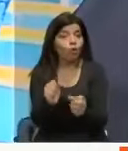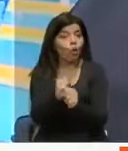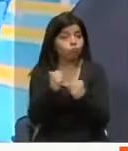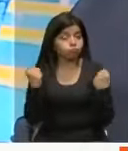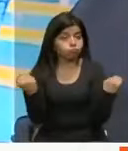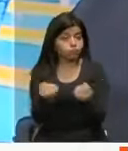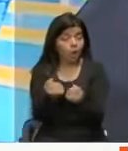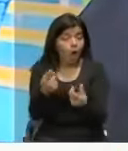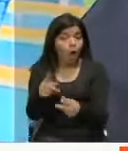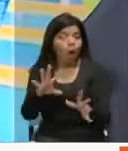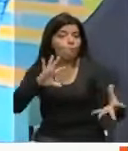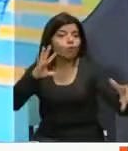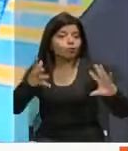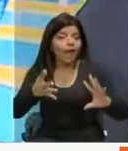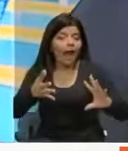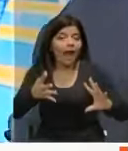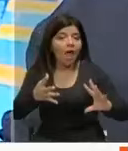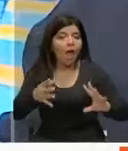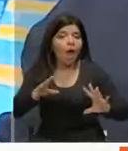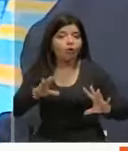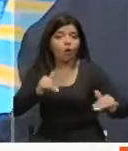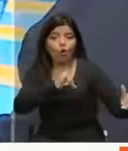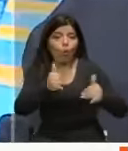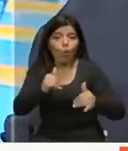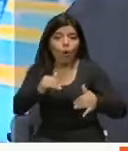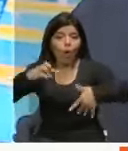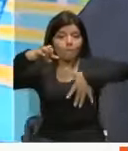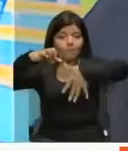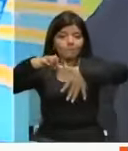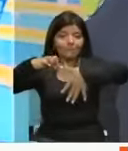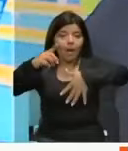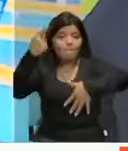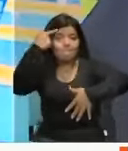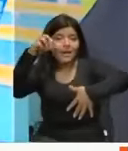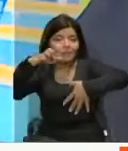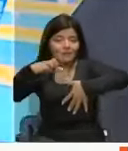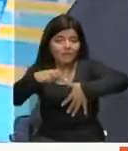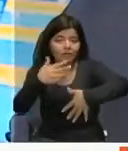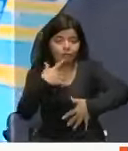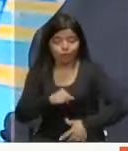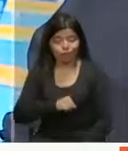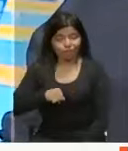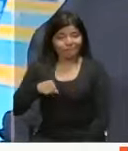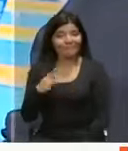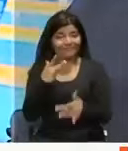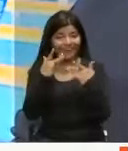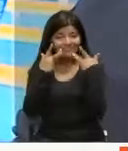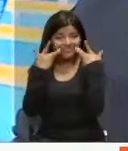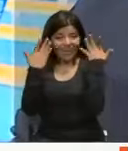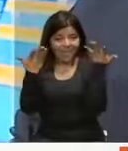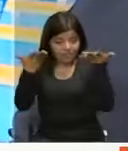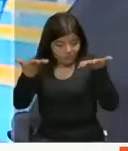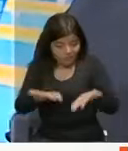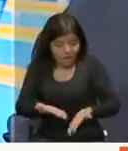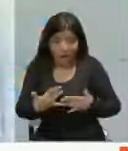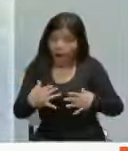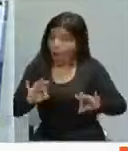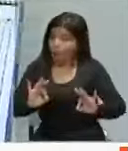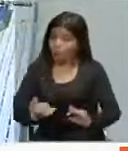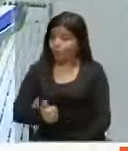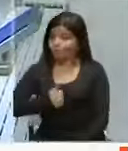Juegos Panamericanos y para Panamericanos. Así que estamos tremendamente orgullosos y contentos de haber llegado en tiempo y forma con esta